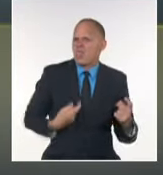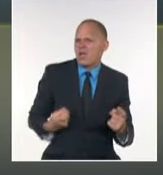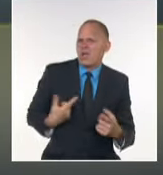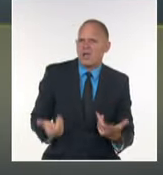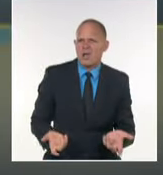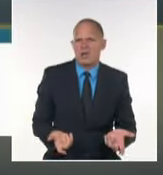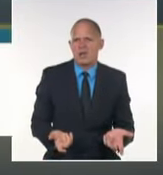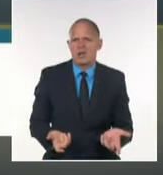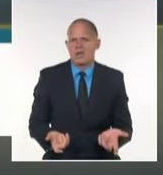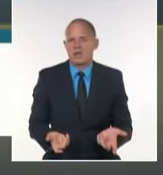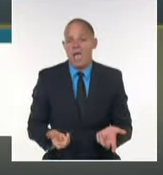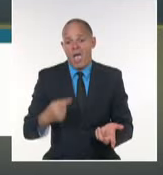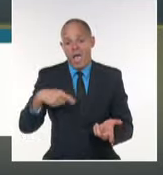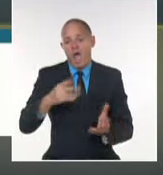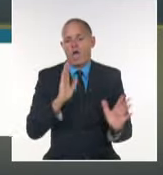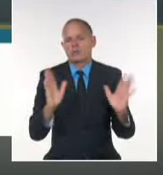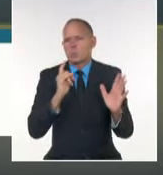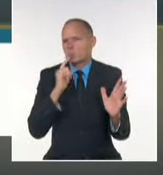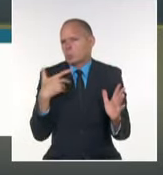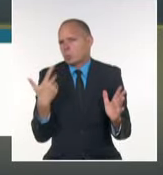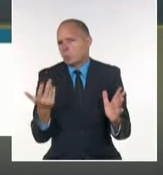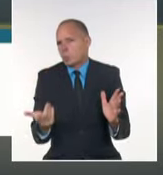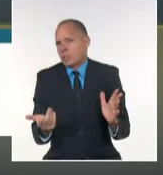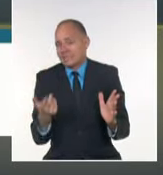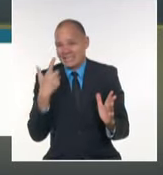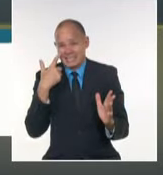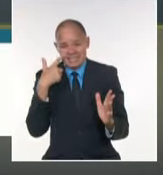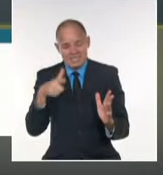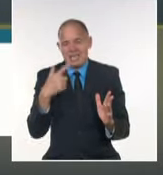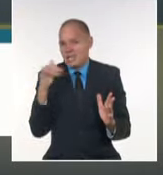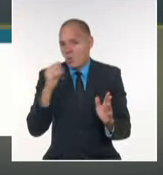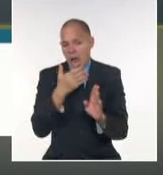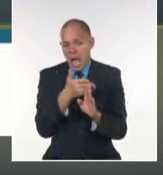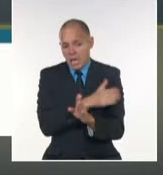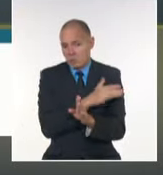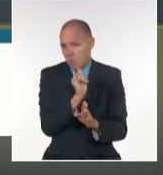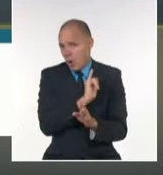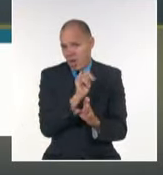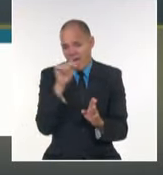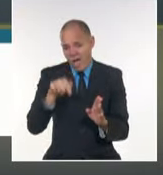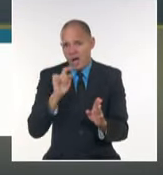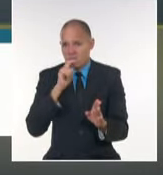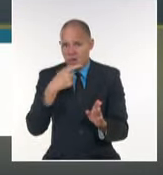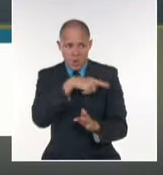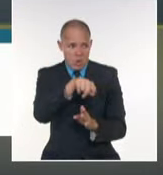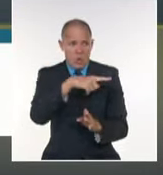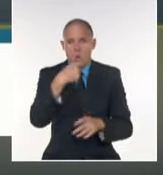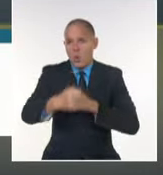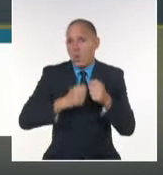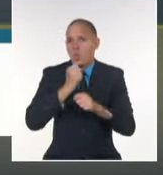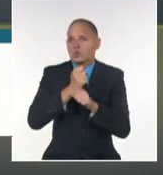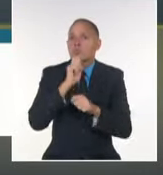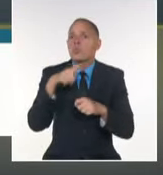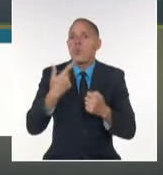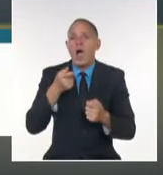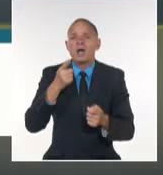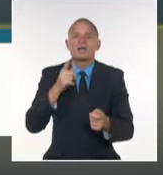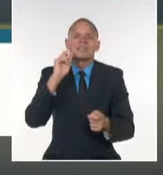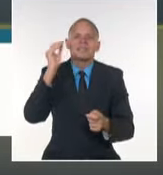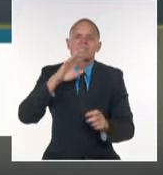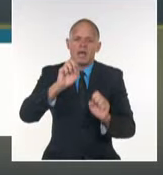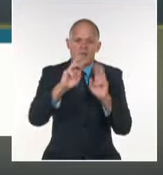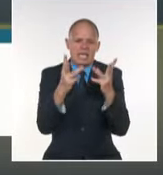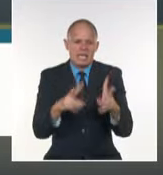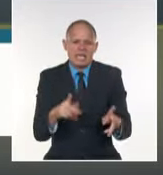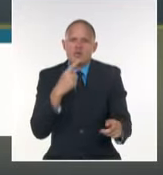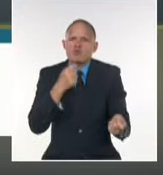esta fase es una licuadora de todas las anteriores. Están utilizando las redes, los fake news, la guerra